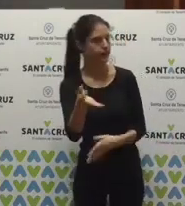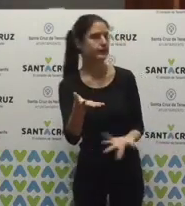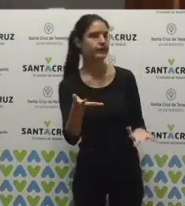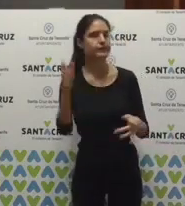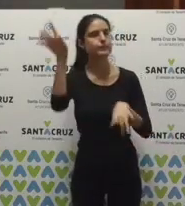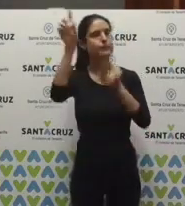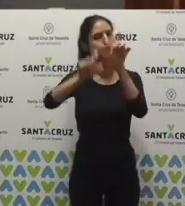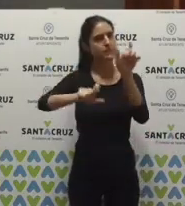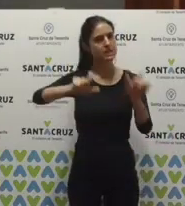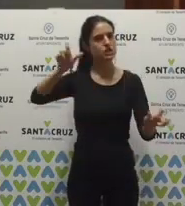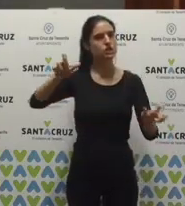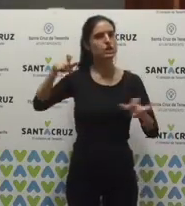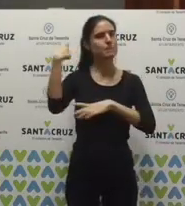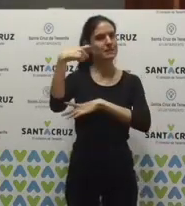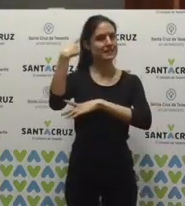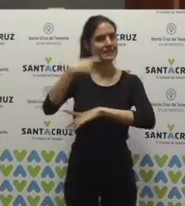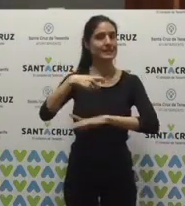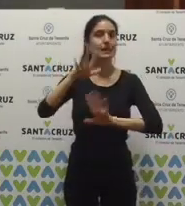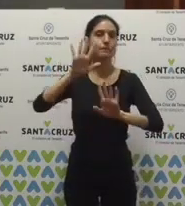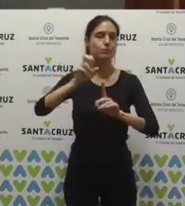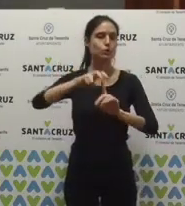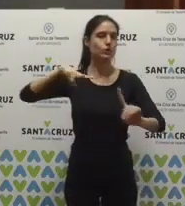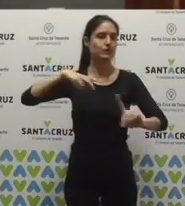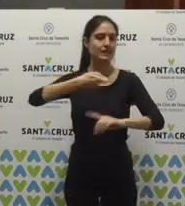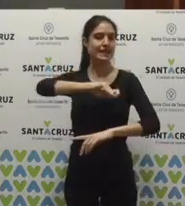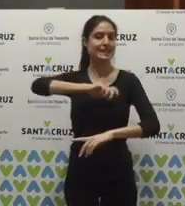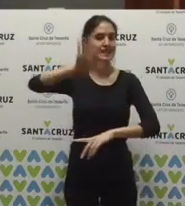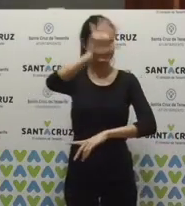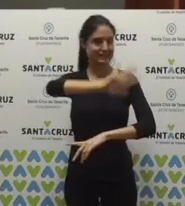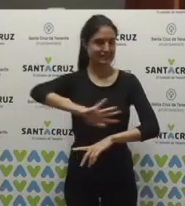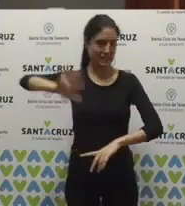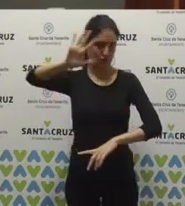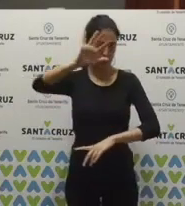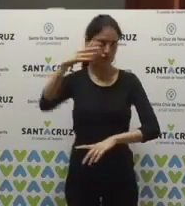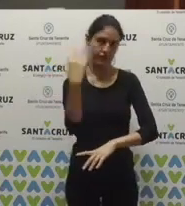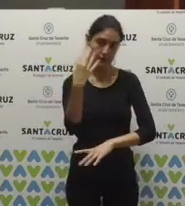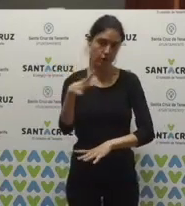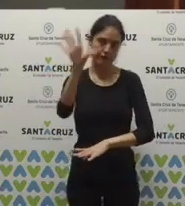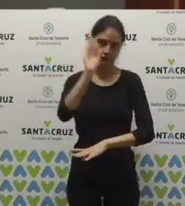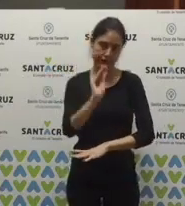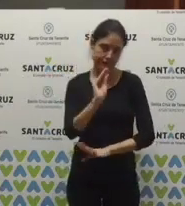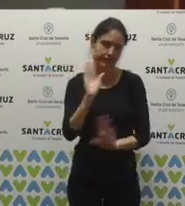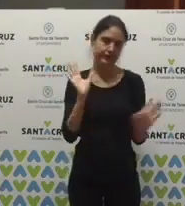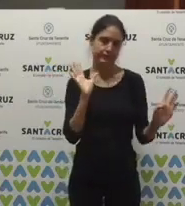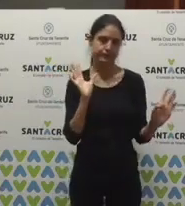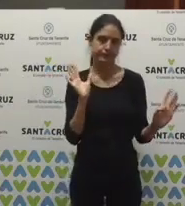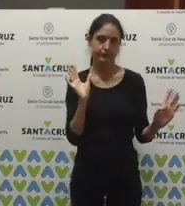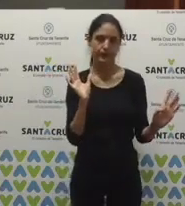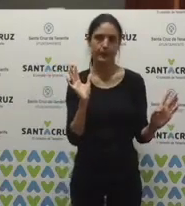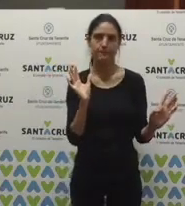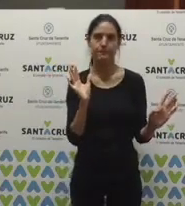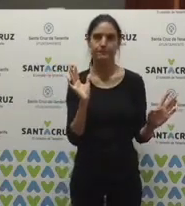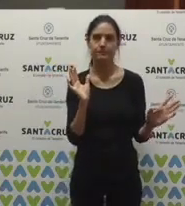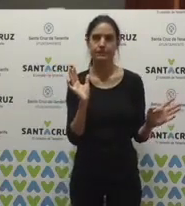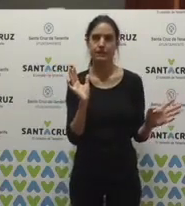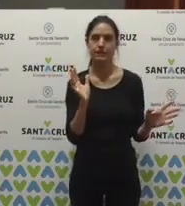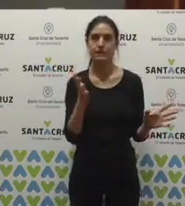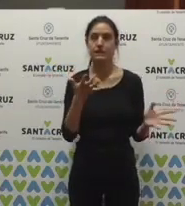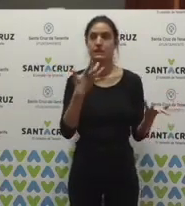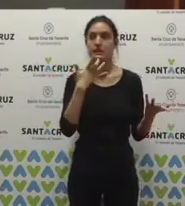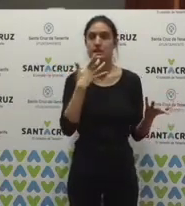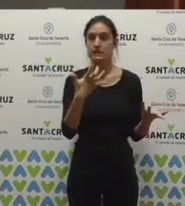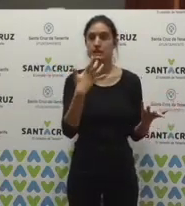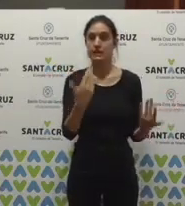a nivel del estado también hay que entenderlo no voy a hacer tampoco fácil de un recurso demagógico fácil cuando se tiene